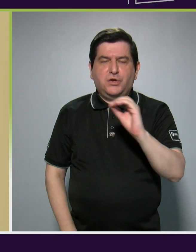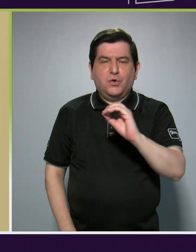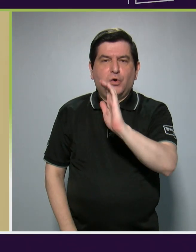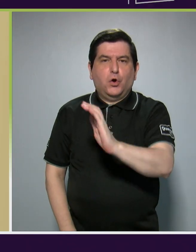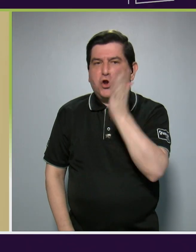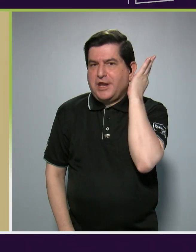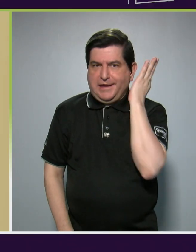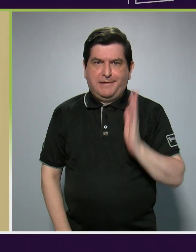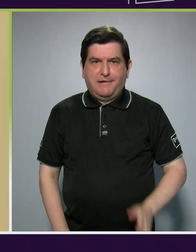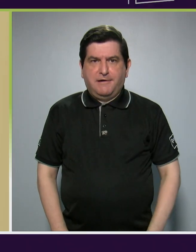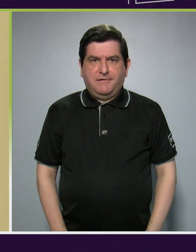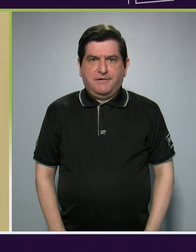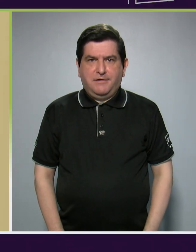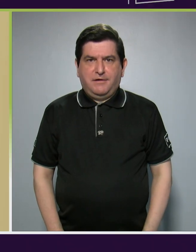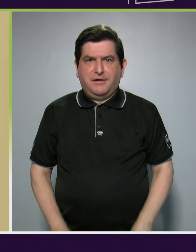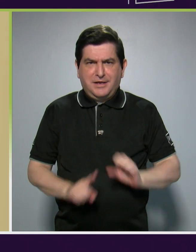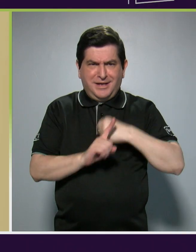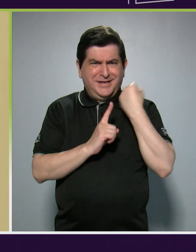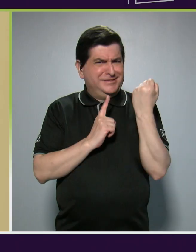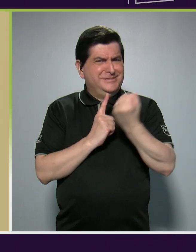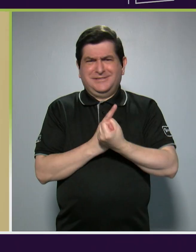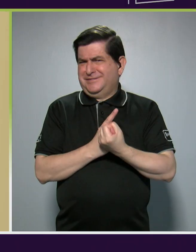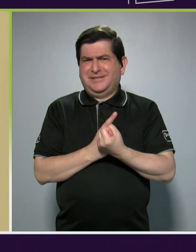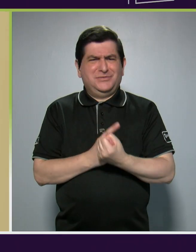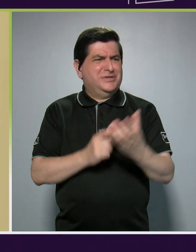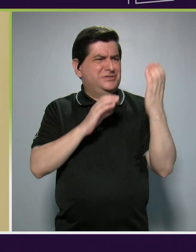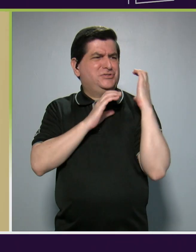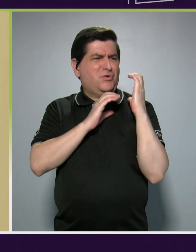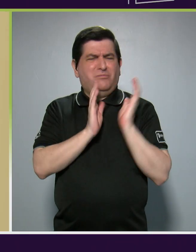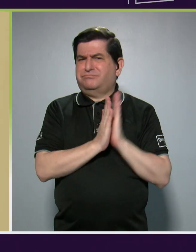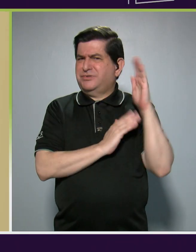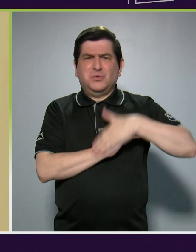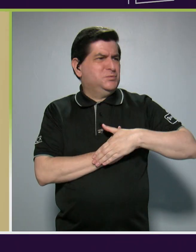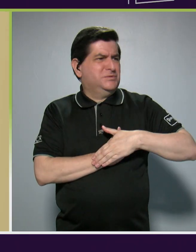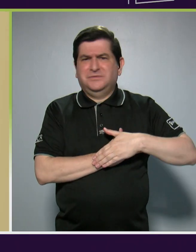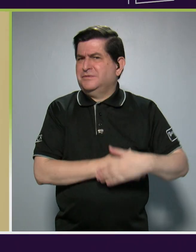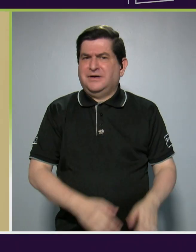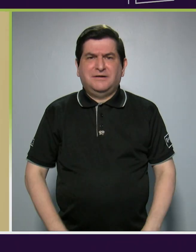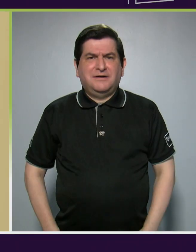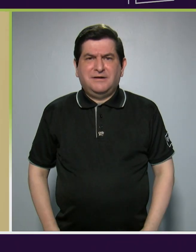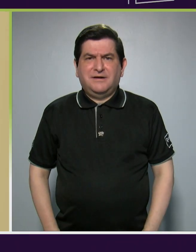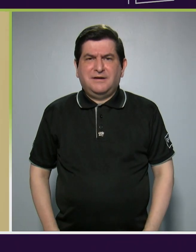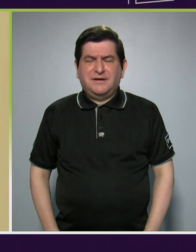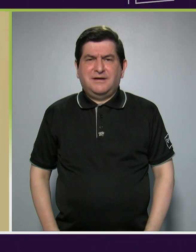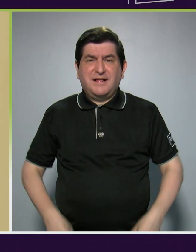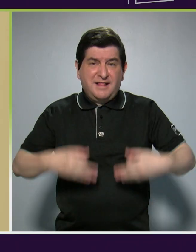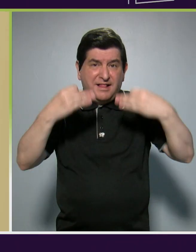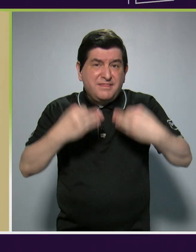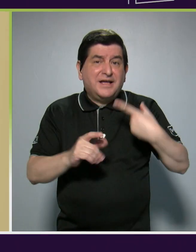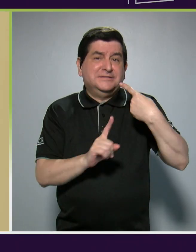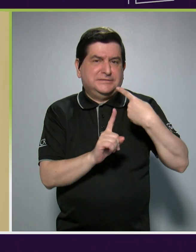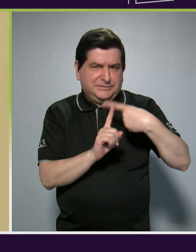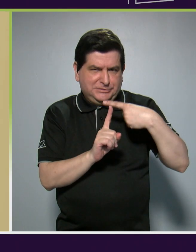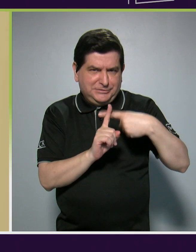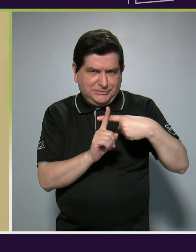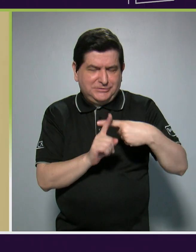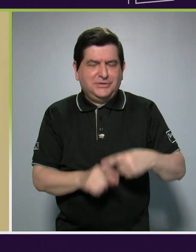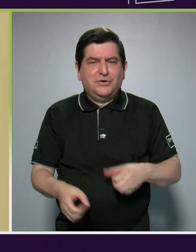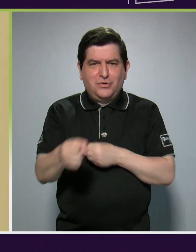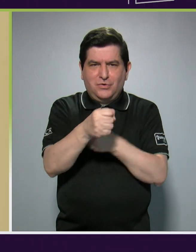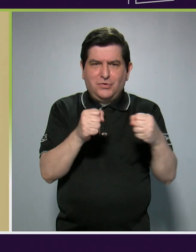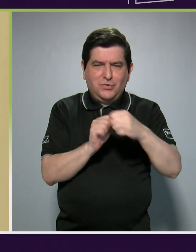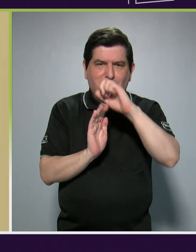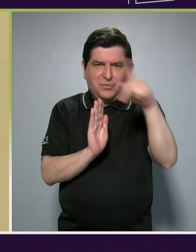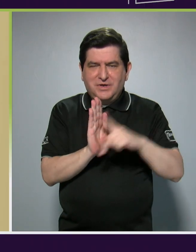niña, se convertiría en una carga desproporcionada. ¿Por qué? Porque una medida positiva, como decía la sala, es